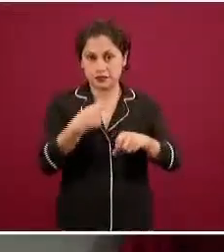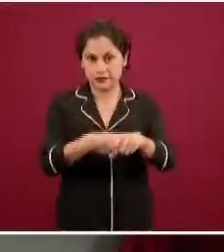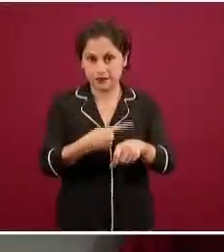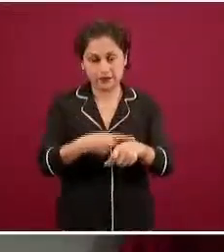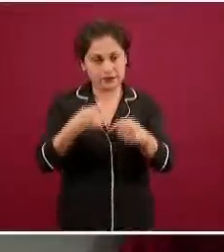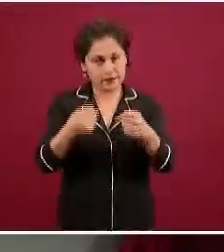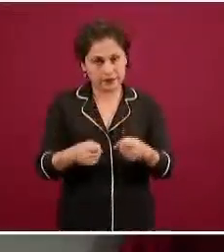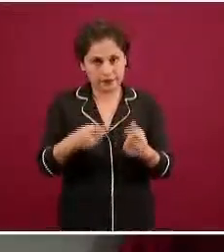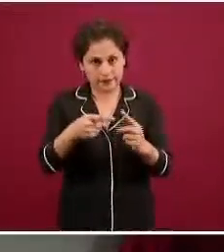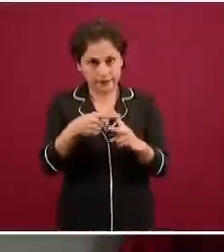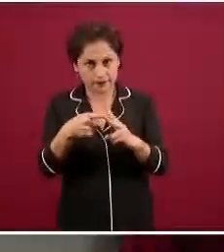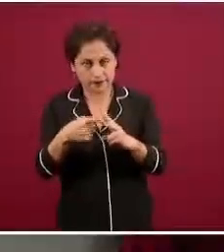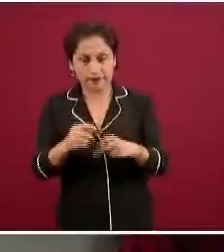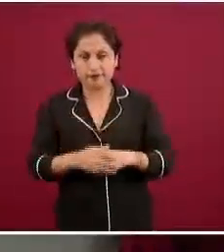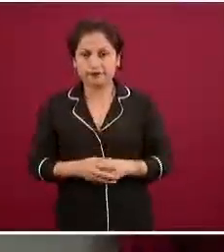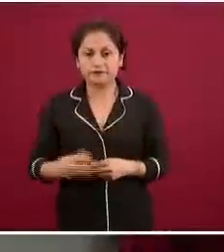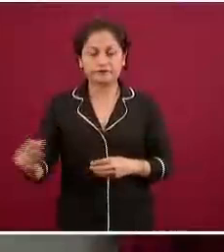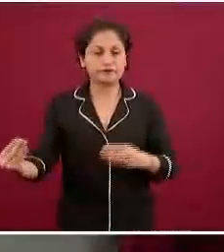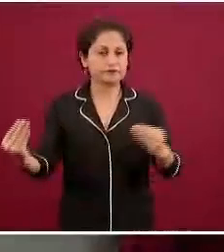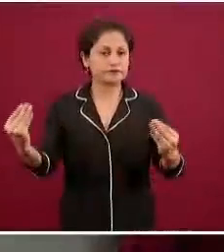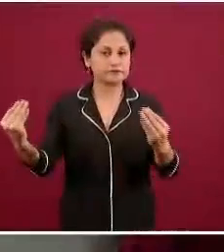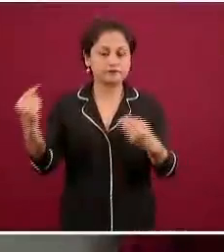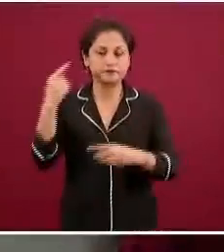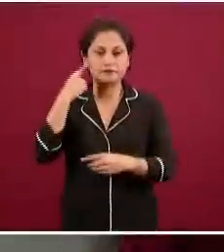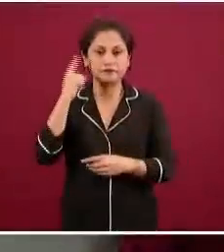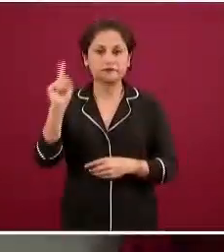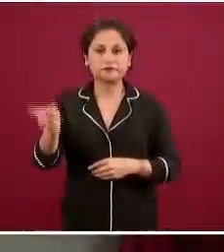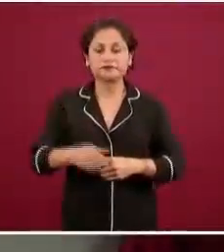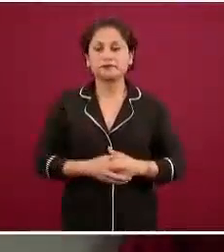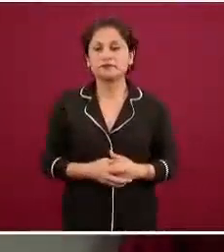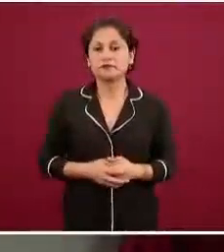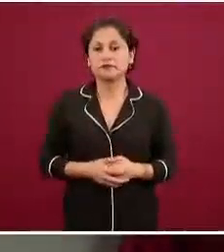Sería como casos sospechosos. Estamos diagnosticando el